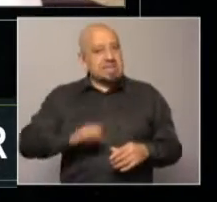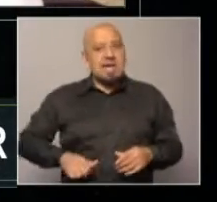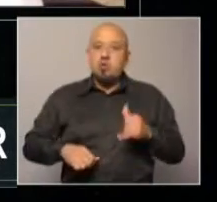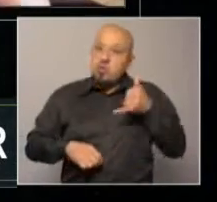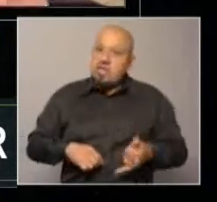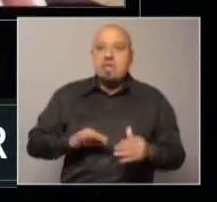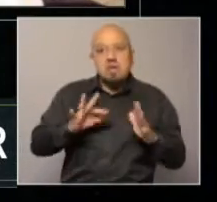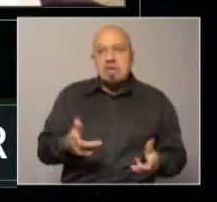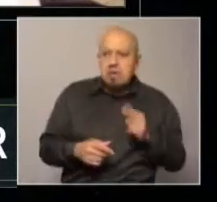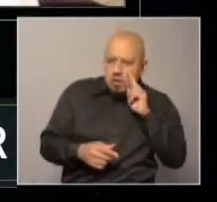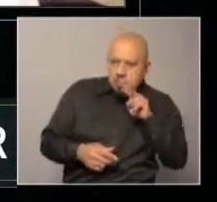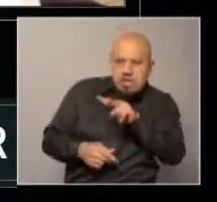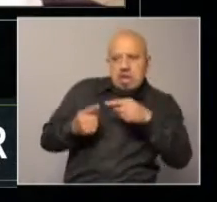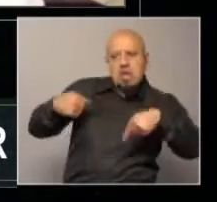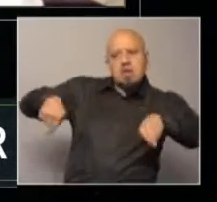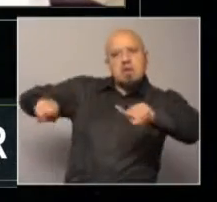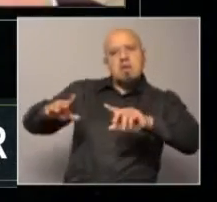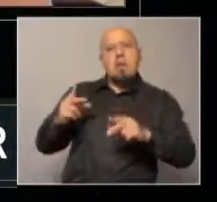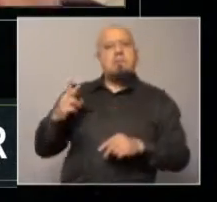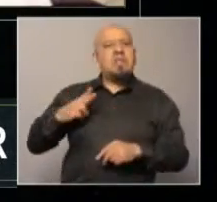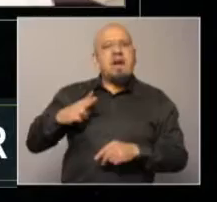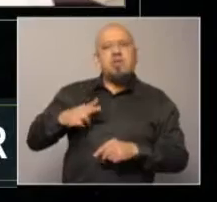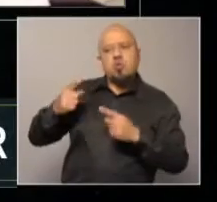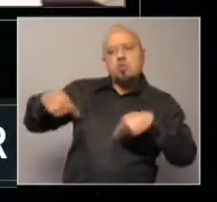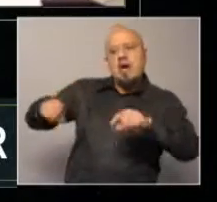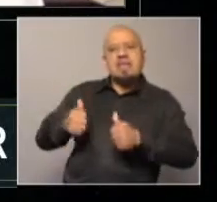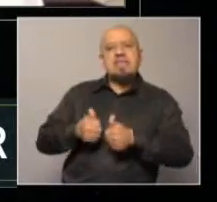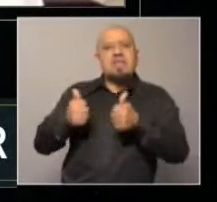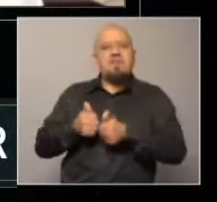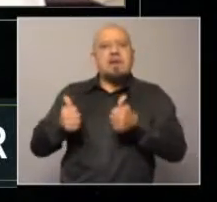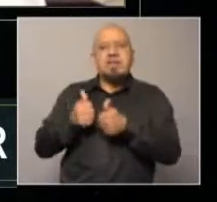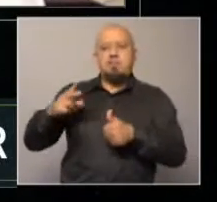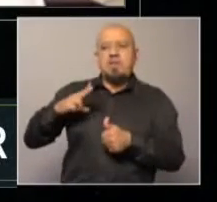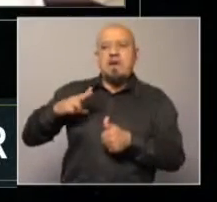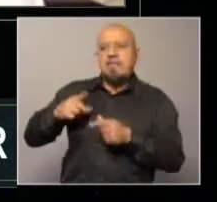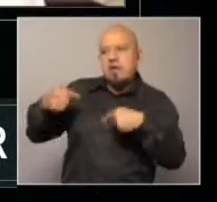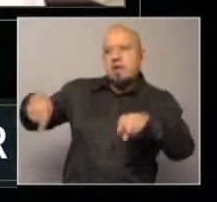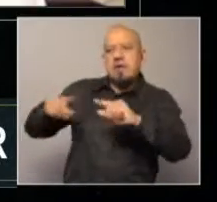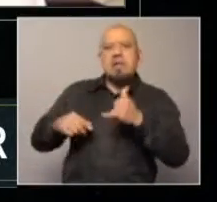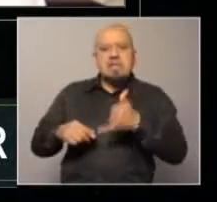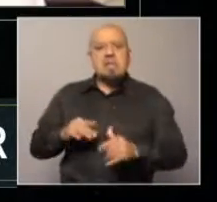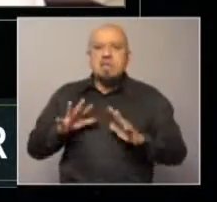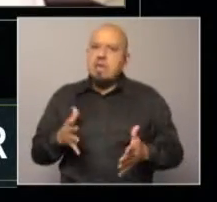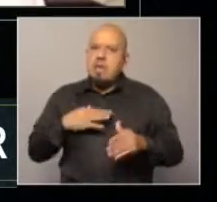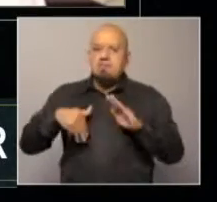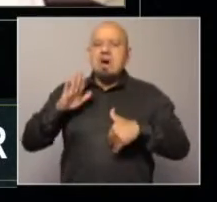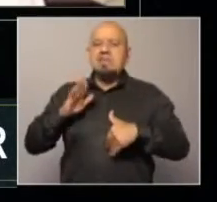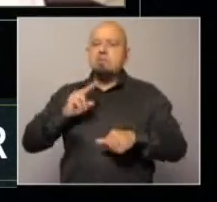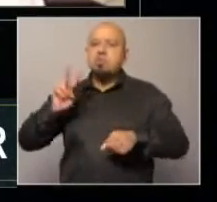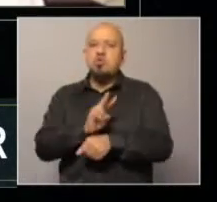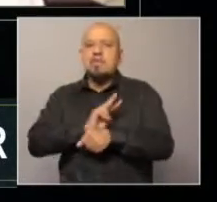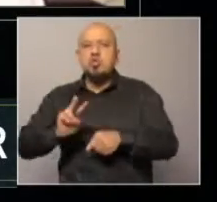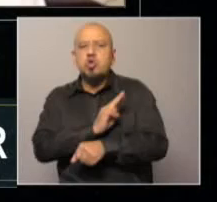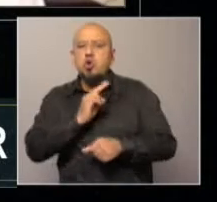ejemplo, más al sector privado, que le brinde más protección a la sociedad respecto del salud,